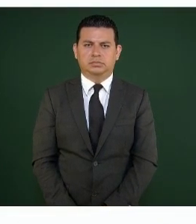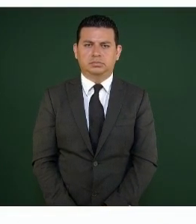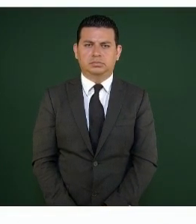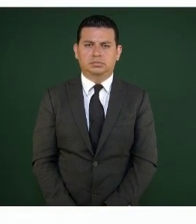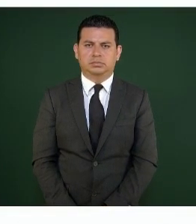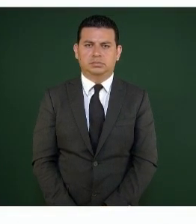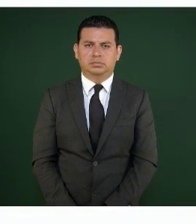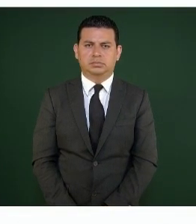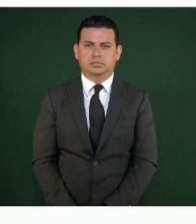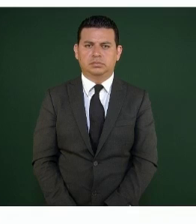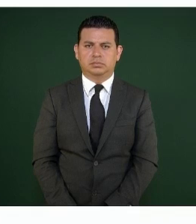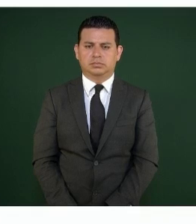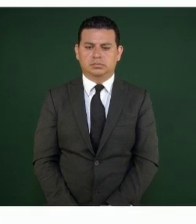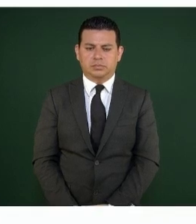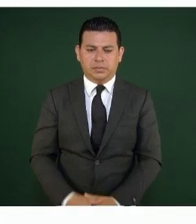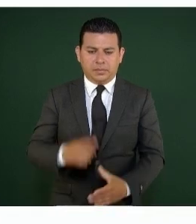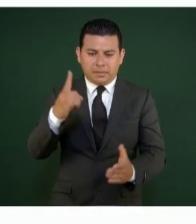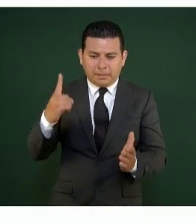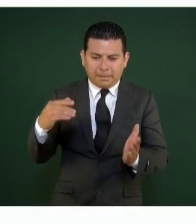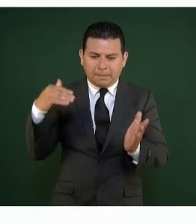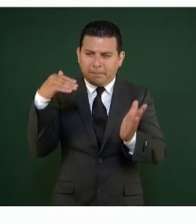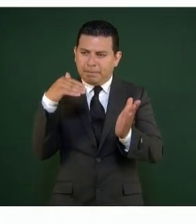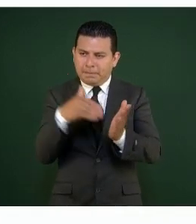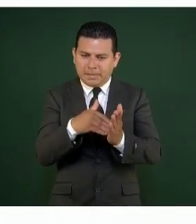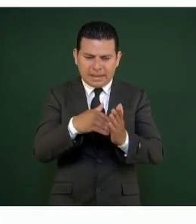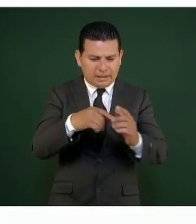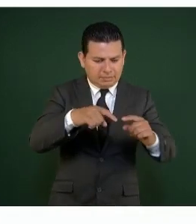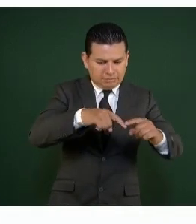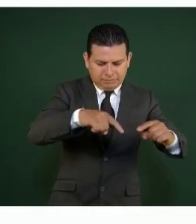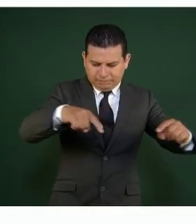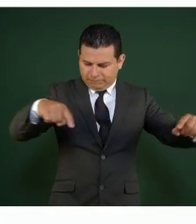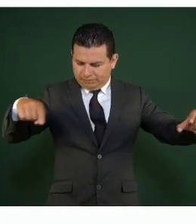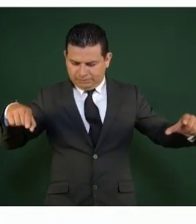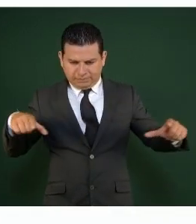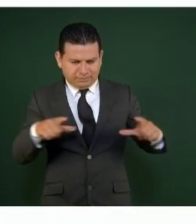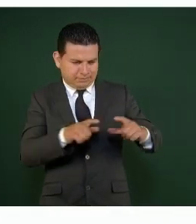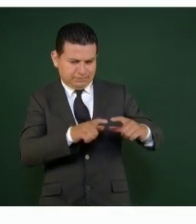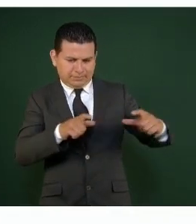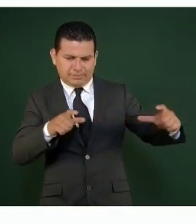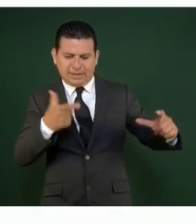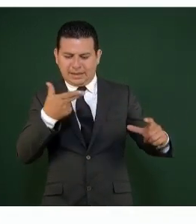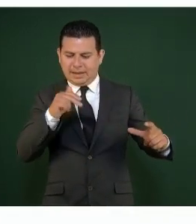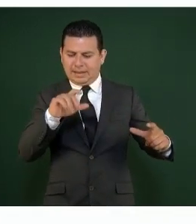miles de hectáreas que pasan a formar parte